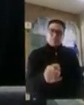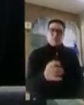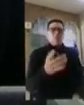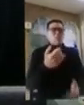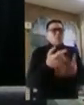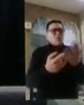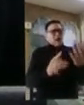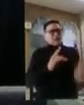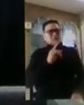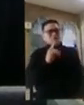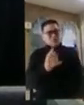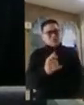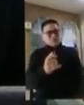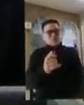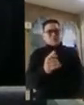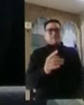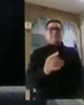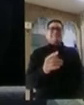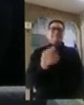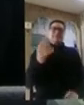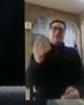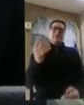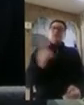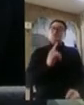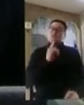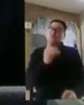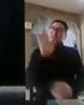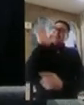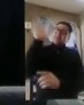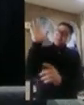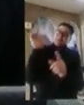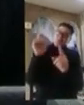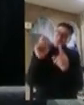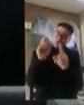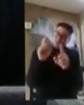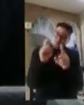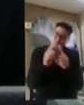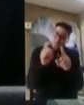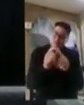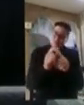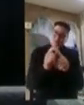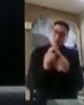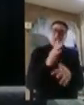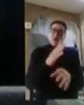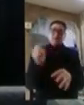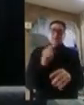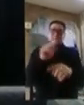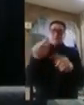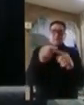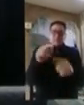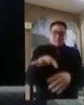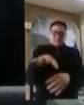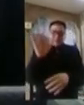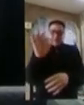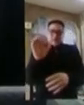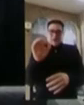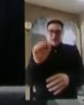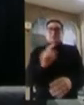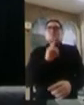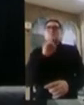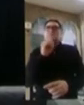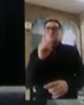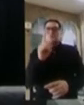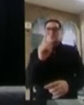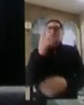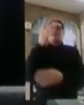La verdad es su palabra. Y cuando conocemos la verdad, el Señor nos hace